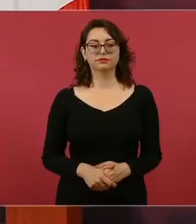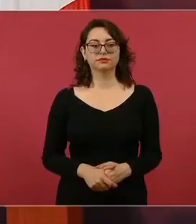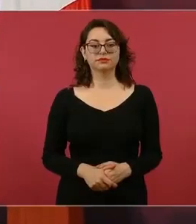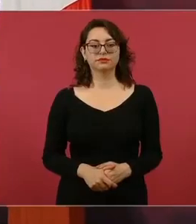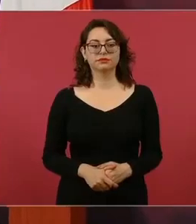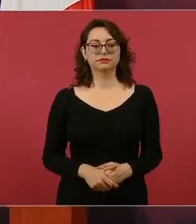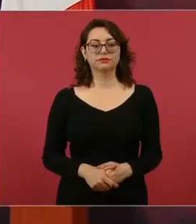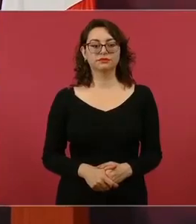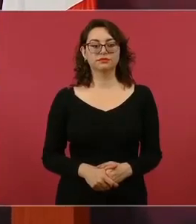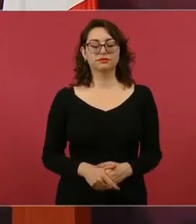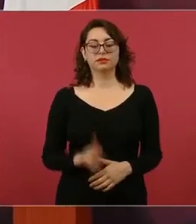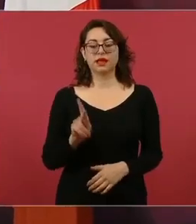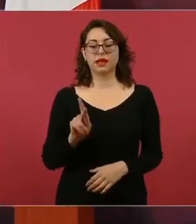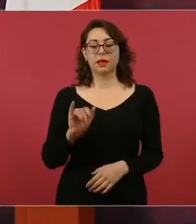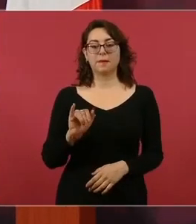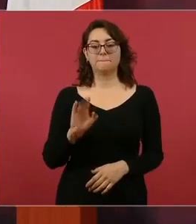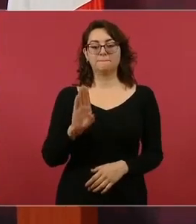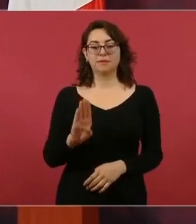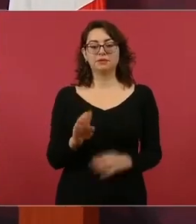Es el trimestre